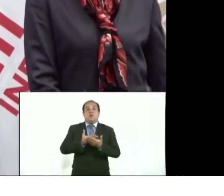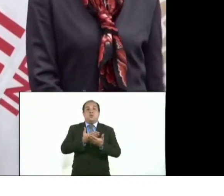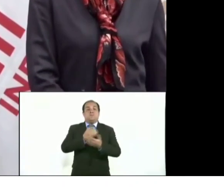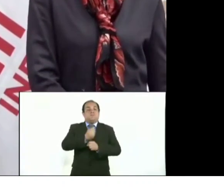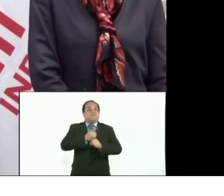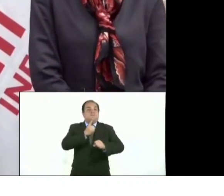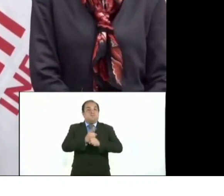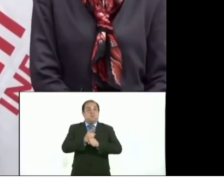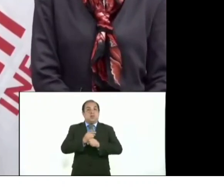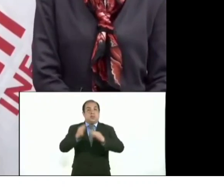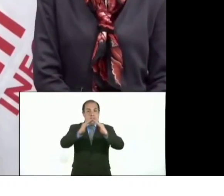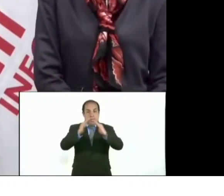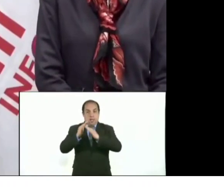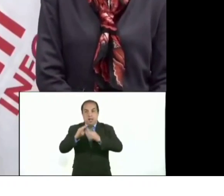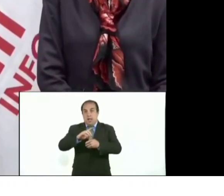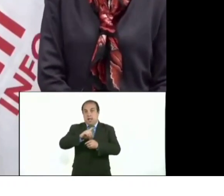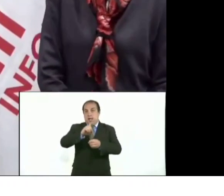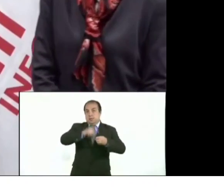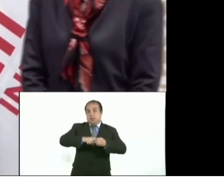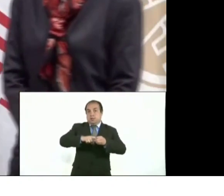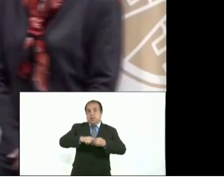Ciudad de México.